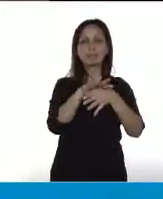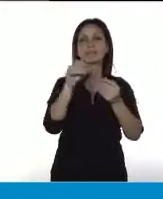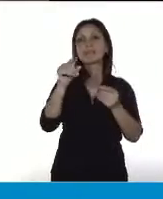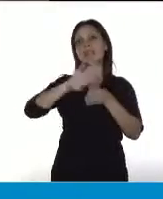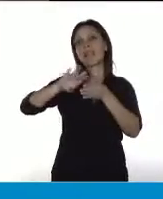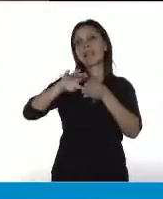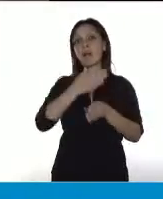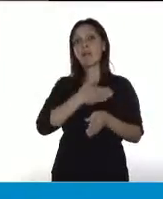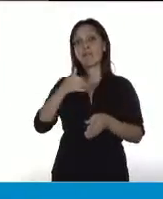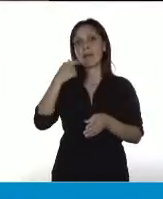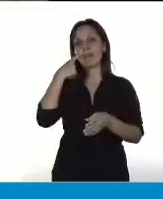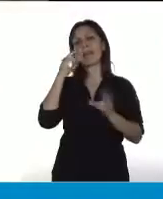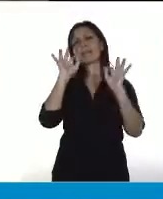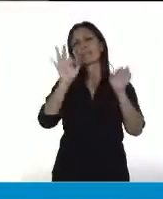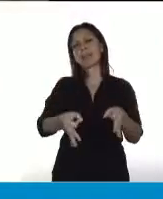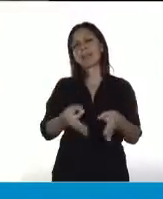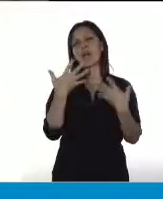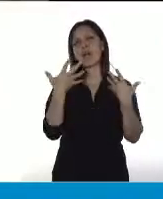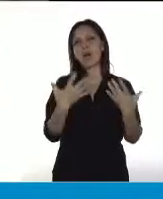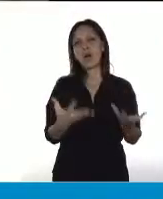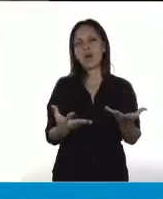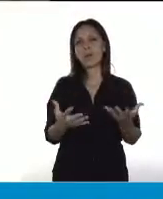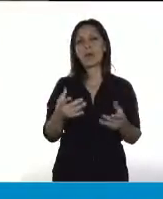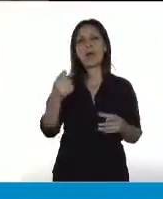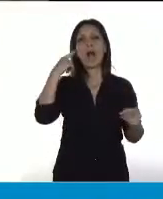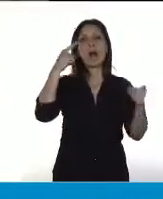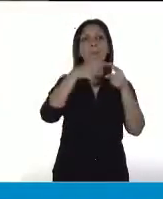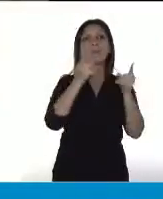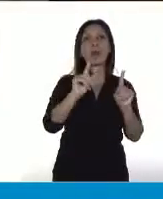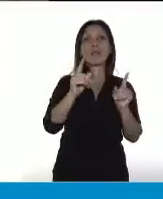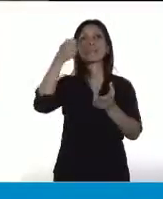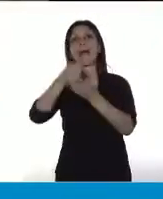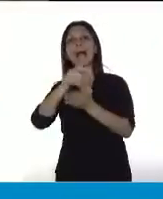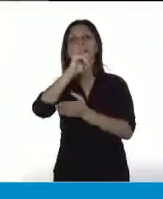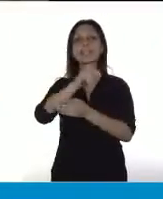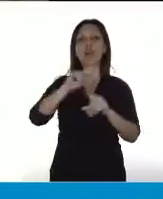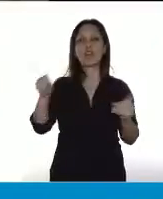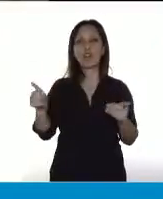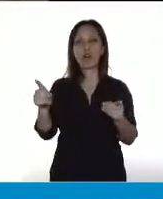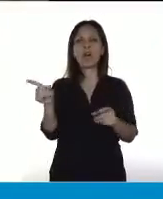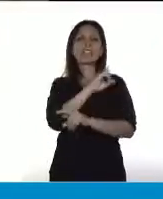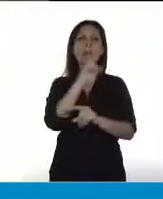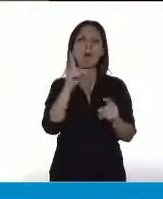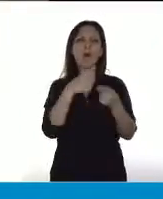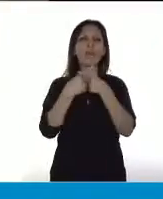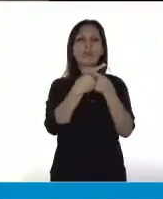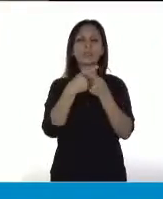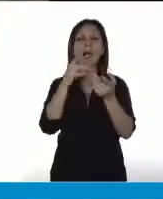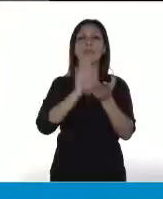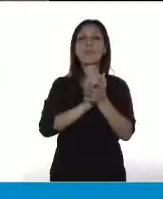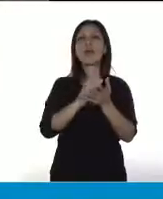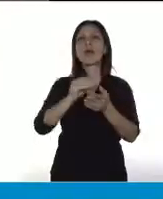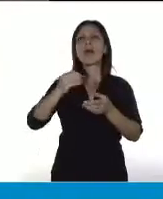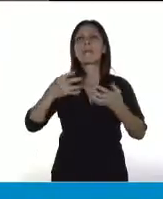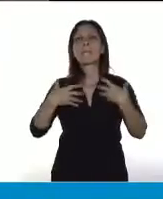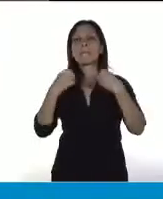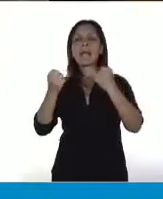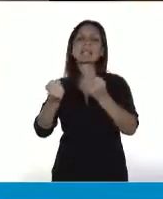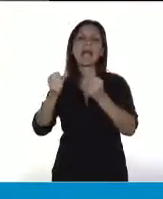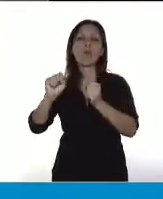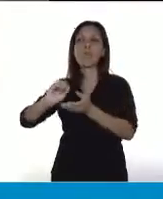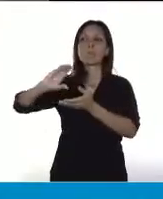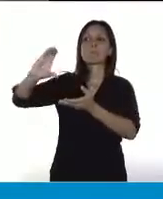que lo que estaba en juego no era si pagar o no la fraudulenta deuda. Tampoco se peleaban por aumentar la partida de salud o recomponer los salarios. No,